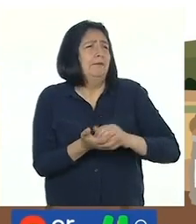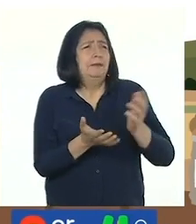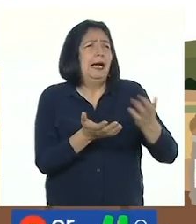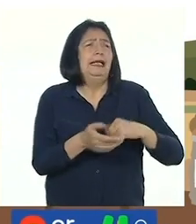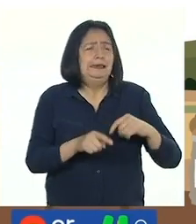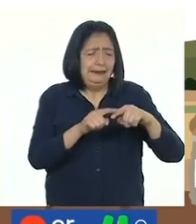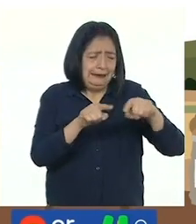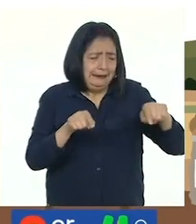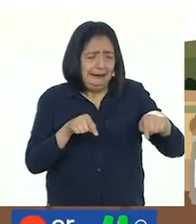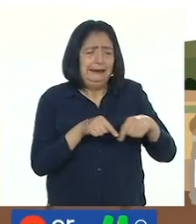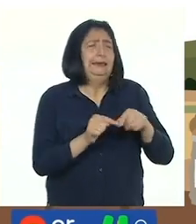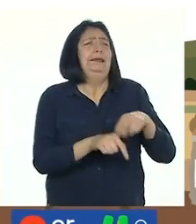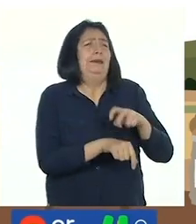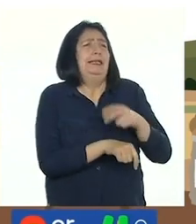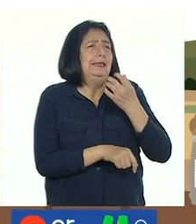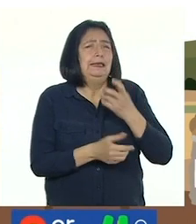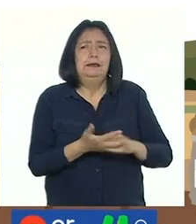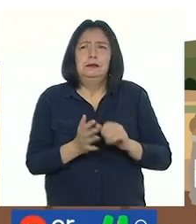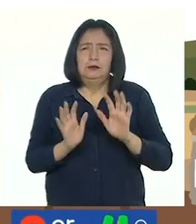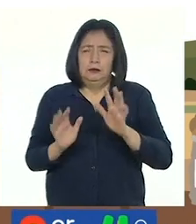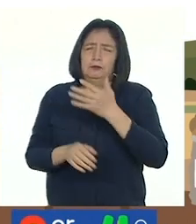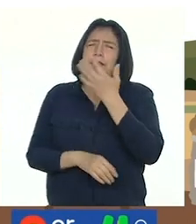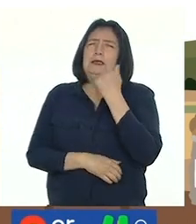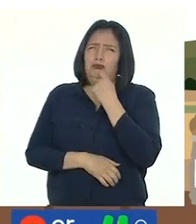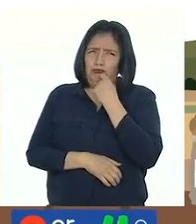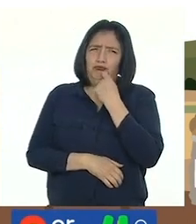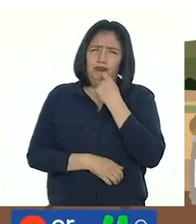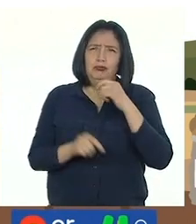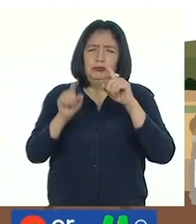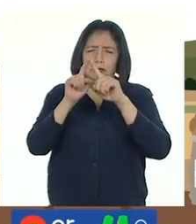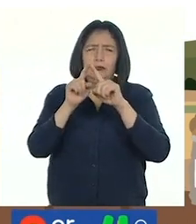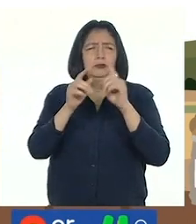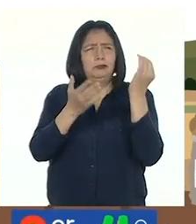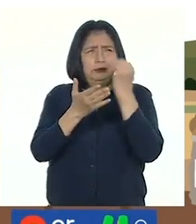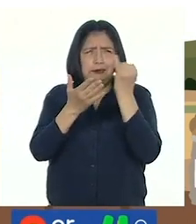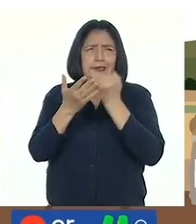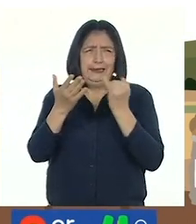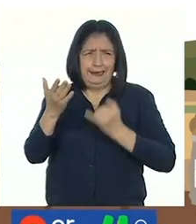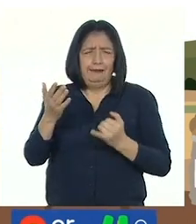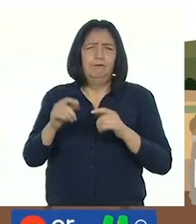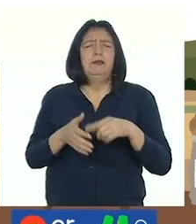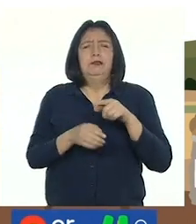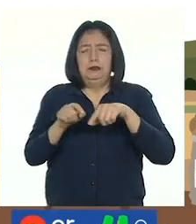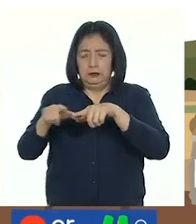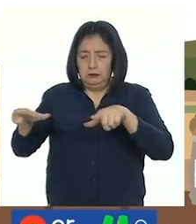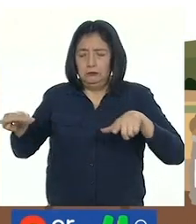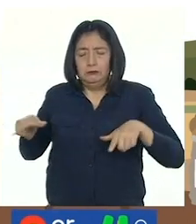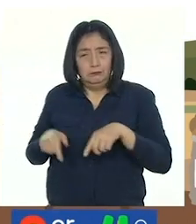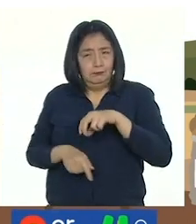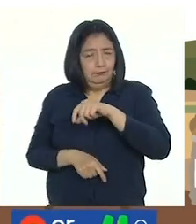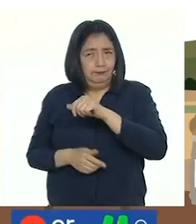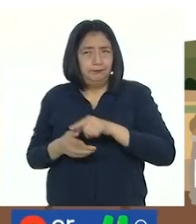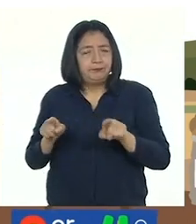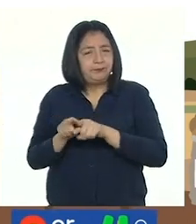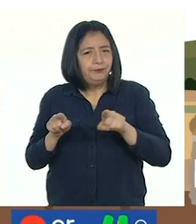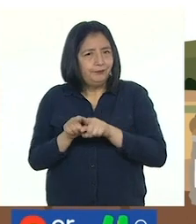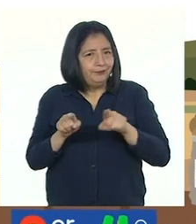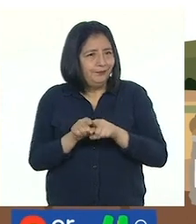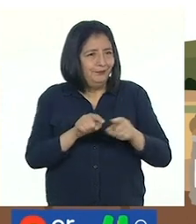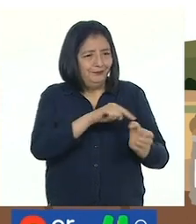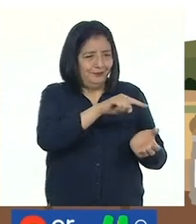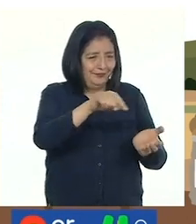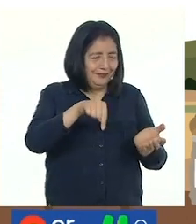ese pastel. Lo mejor es hacer una representación gráfica del terreno al igual que con el pastel de